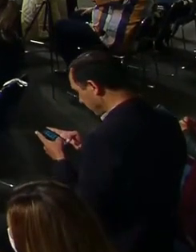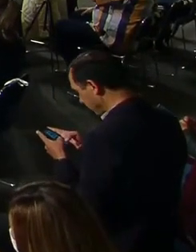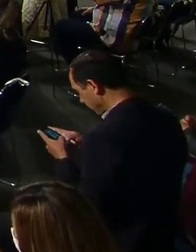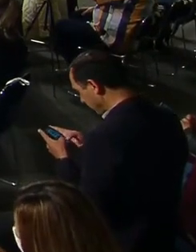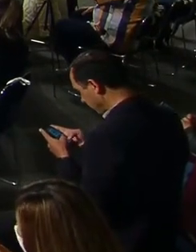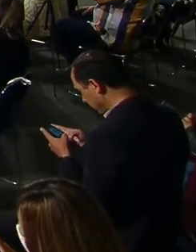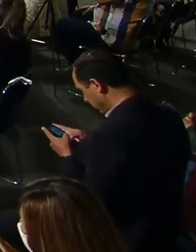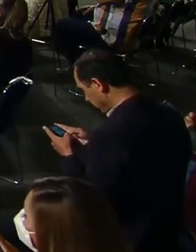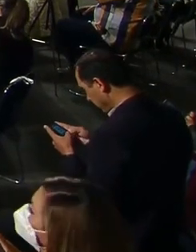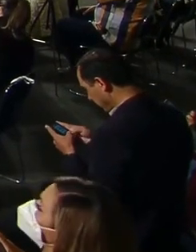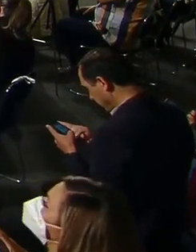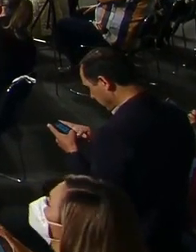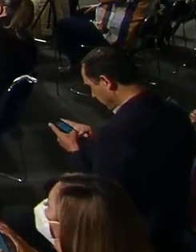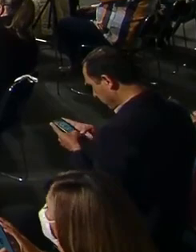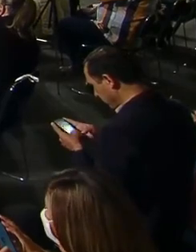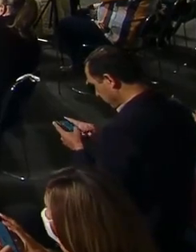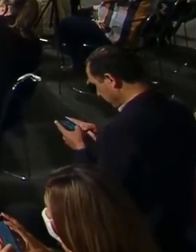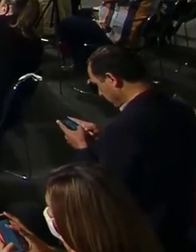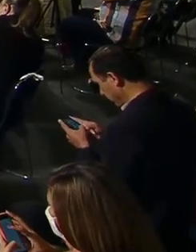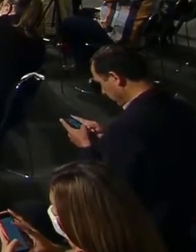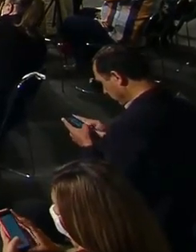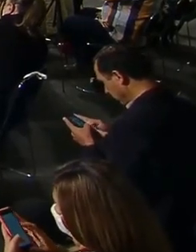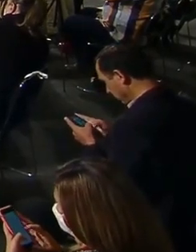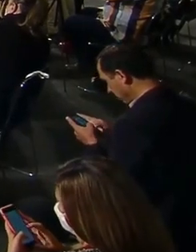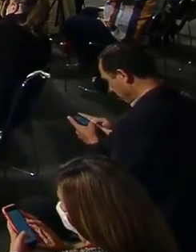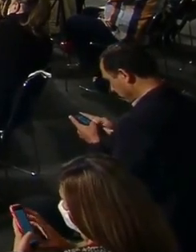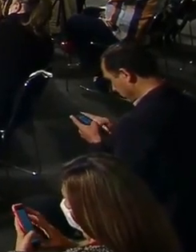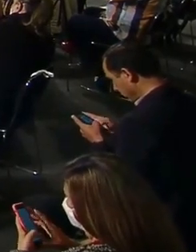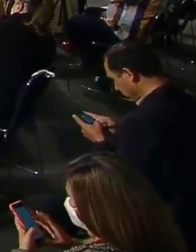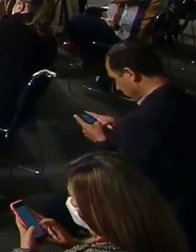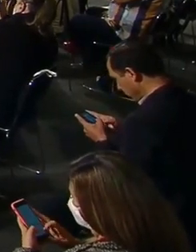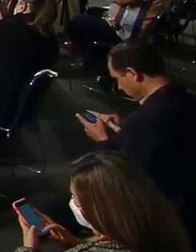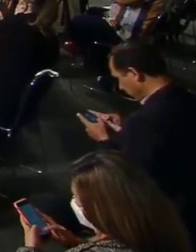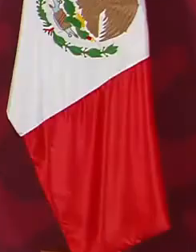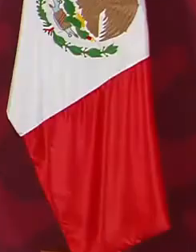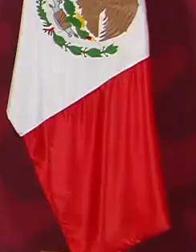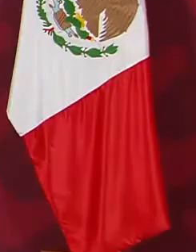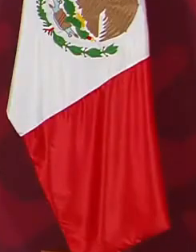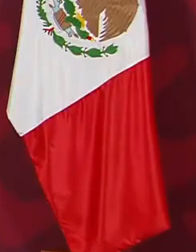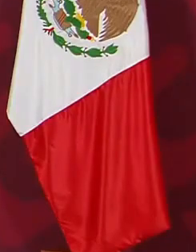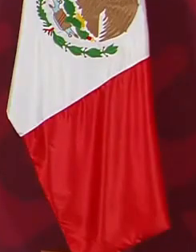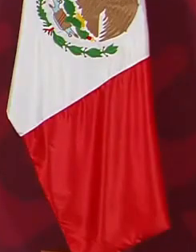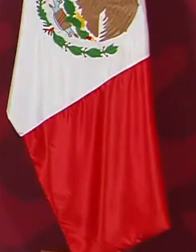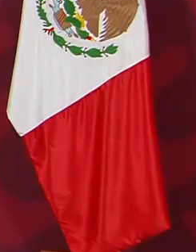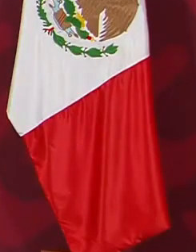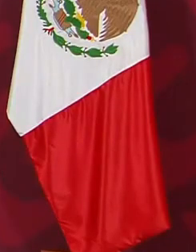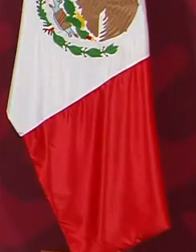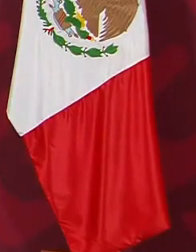Por defectos nos falló.